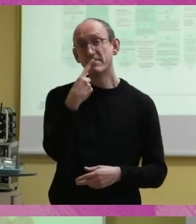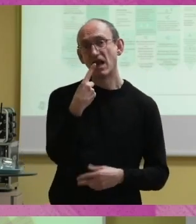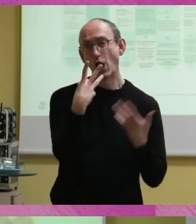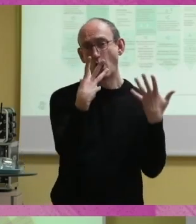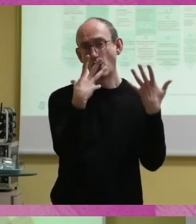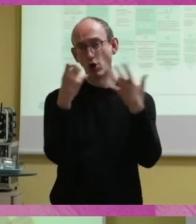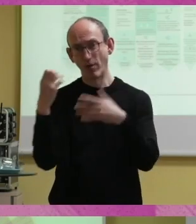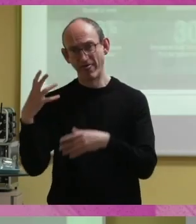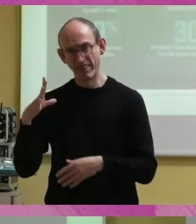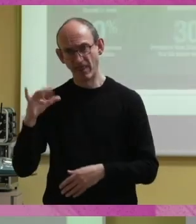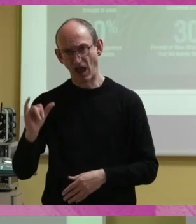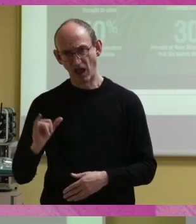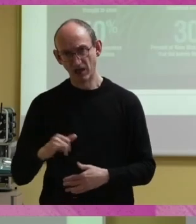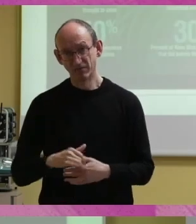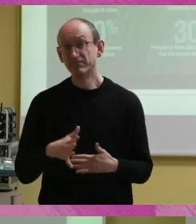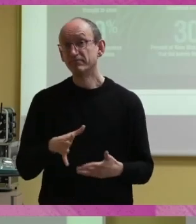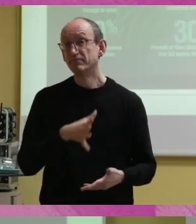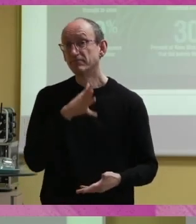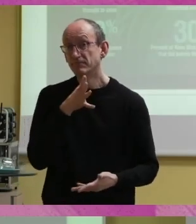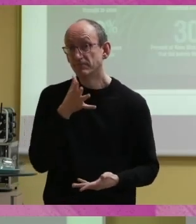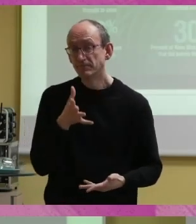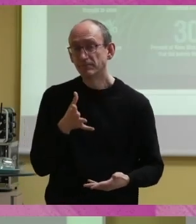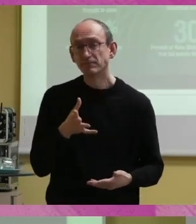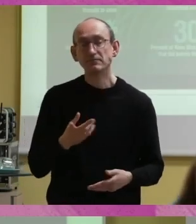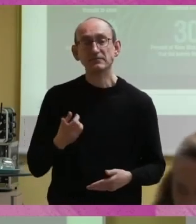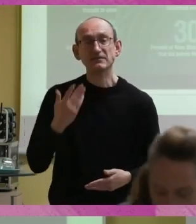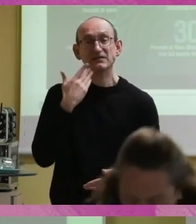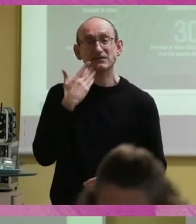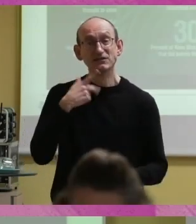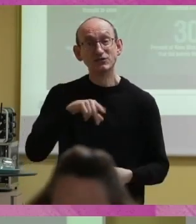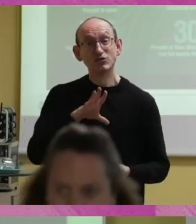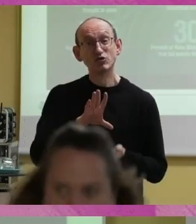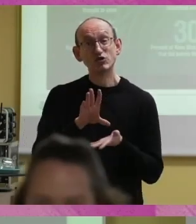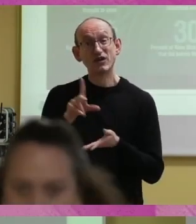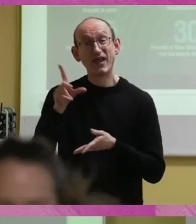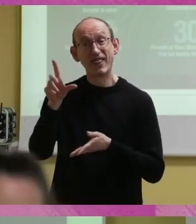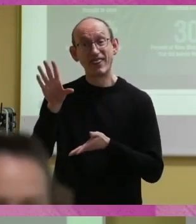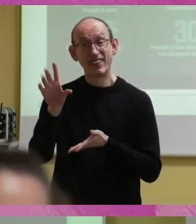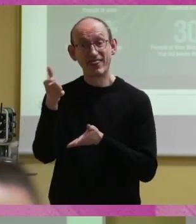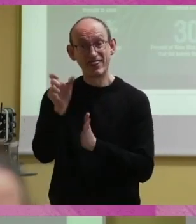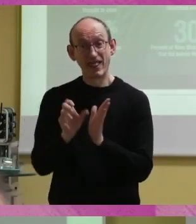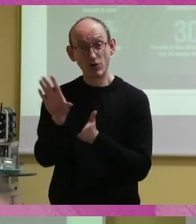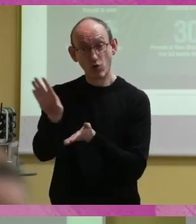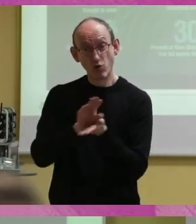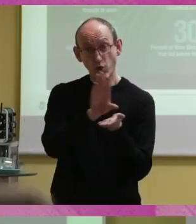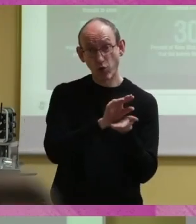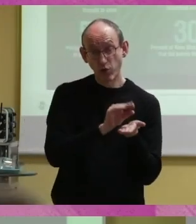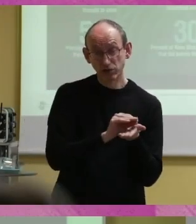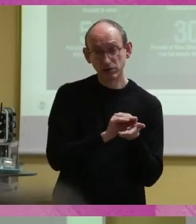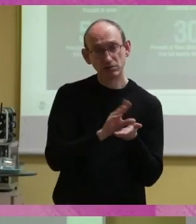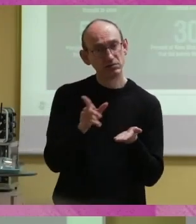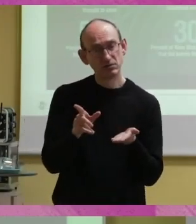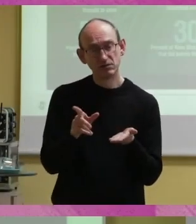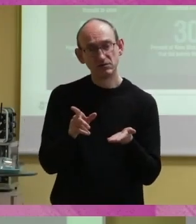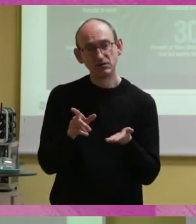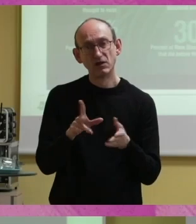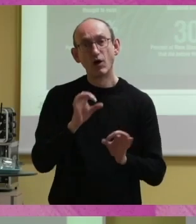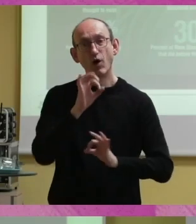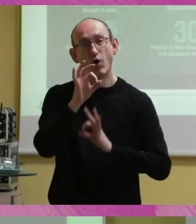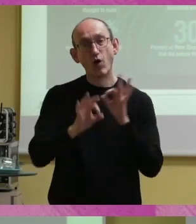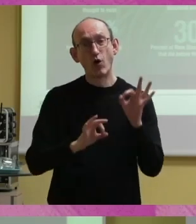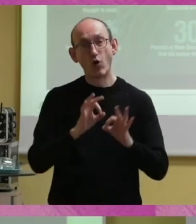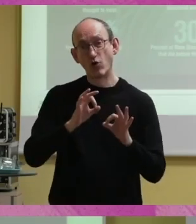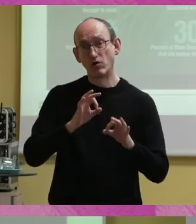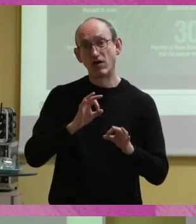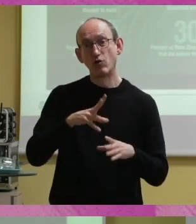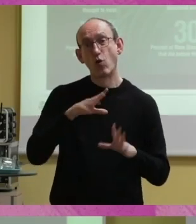1900. Por eso, cuando extraemos estos datos, esto es nada más ni nada menos que de la Organización Mundial de la